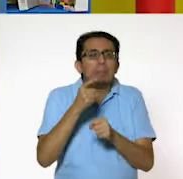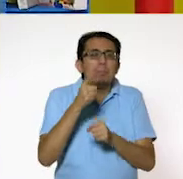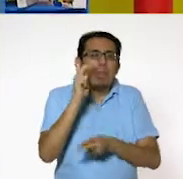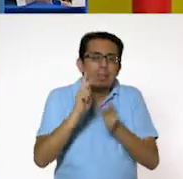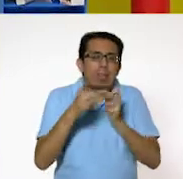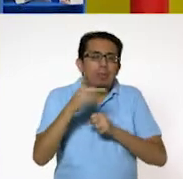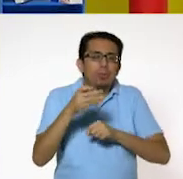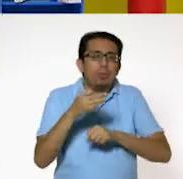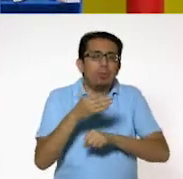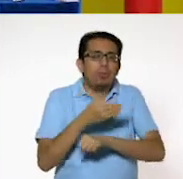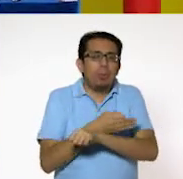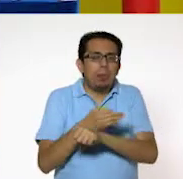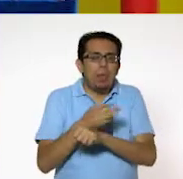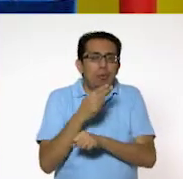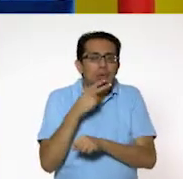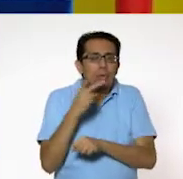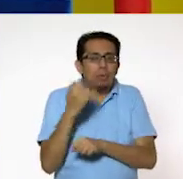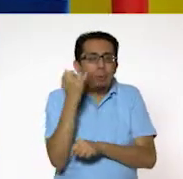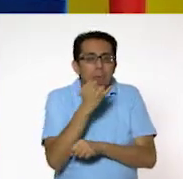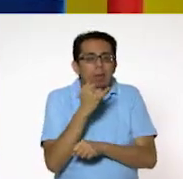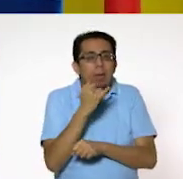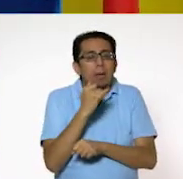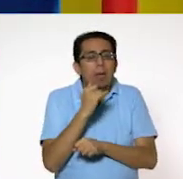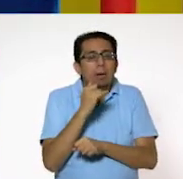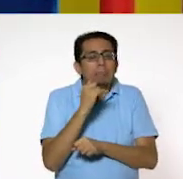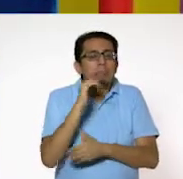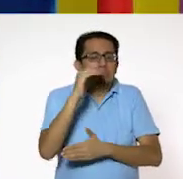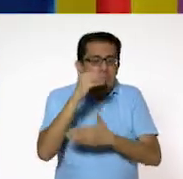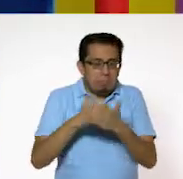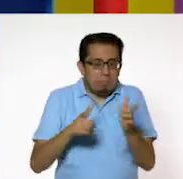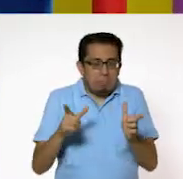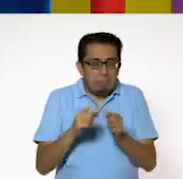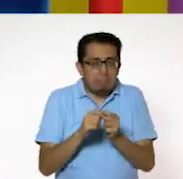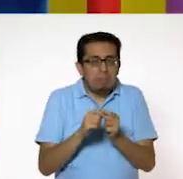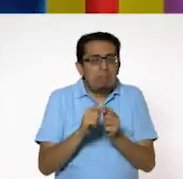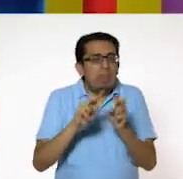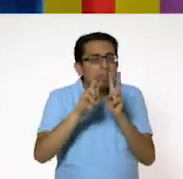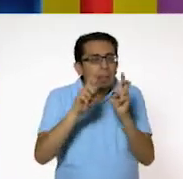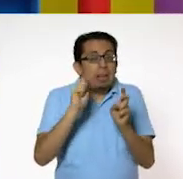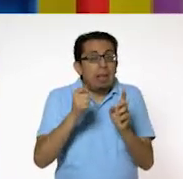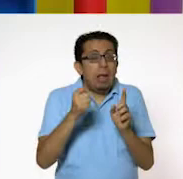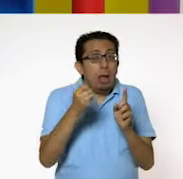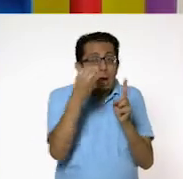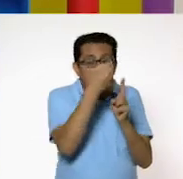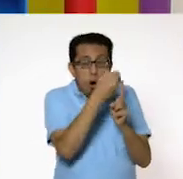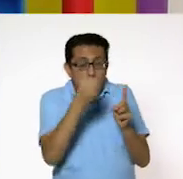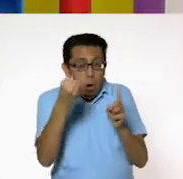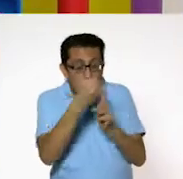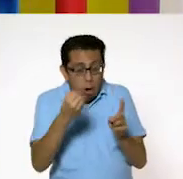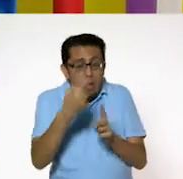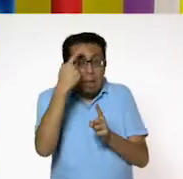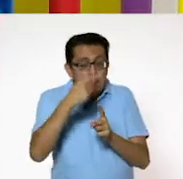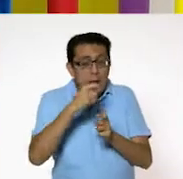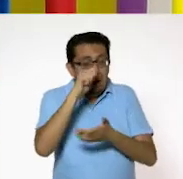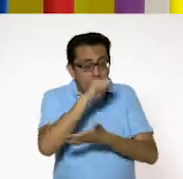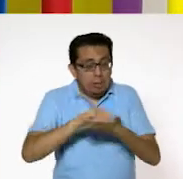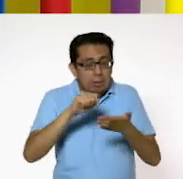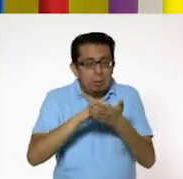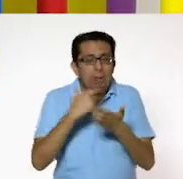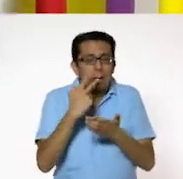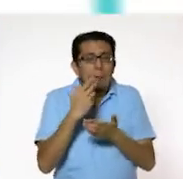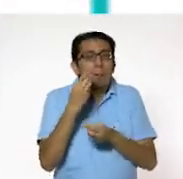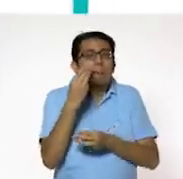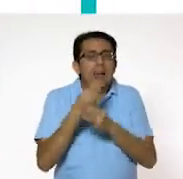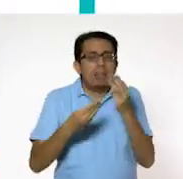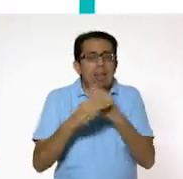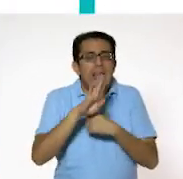lengua materna. ¡Listo! ¡Terminamos! Esto fue Todo en Orden para Redactar Mejor, en su asignatura Lengua Materna de